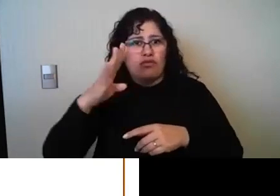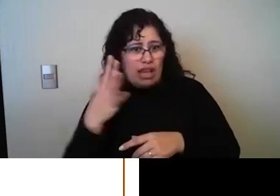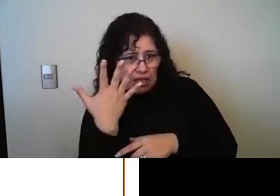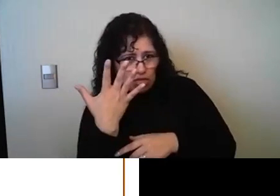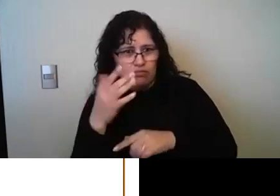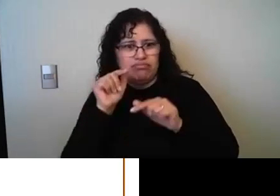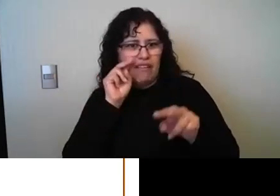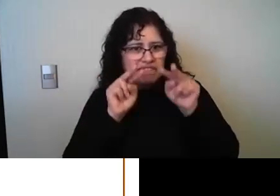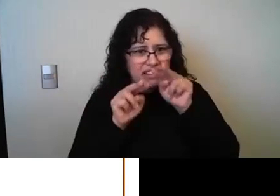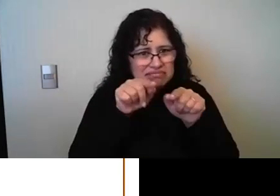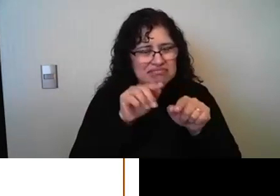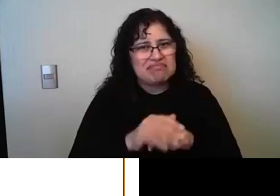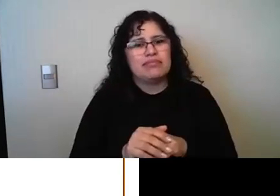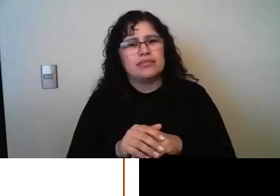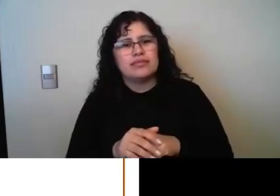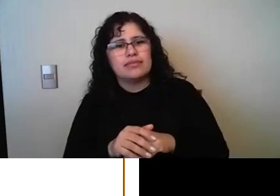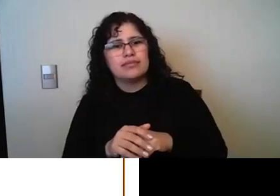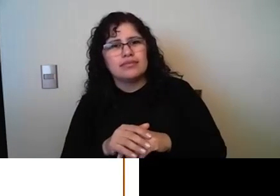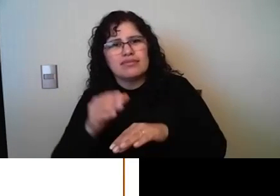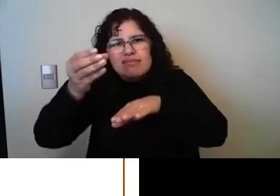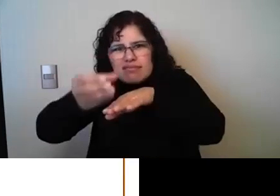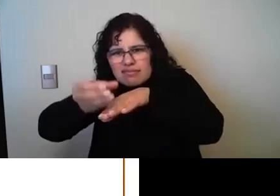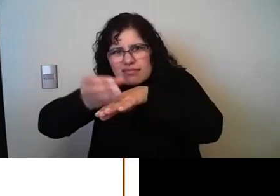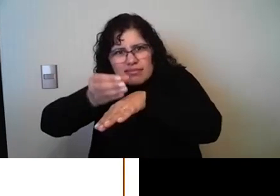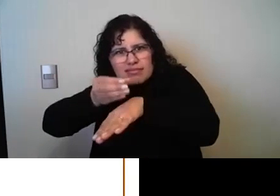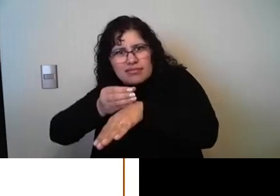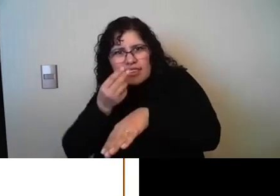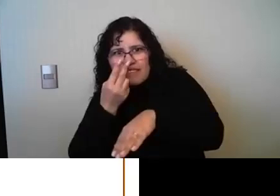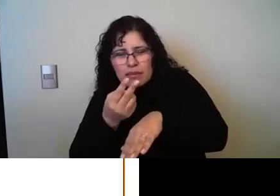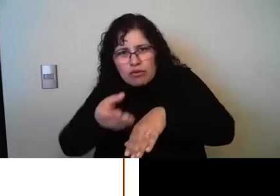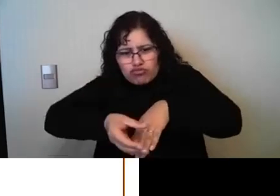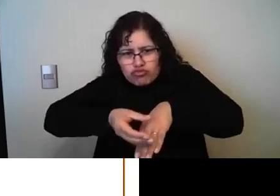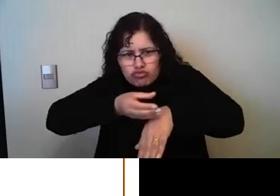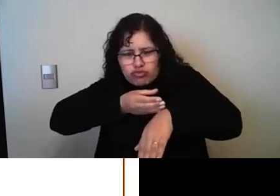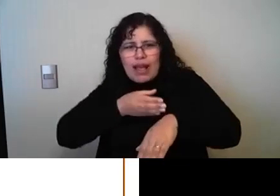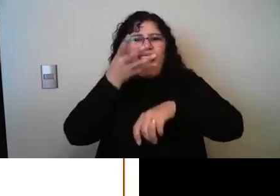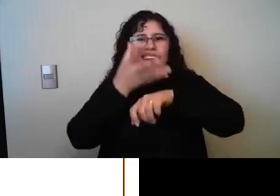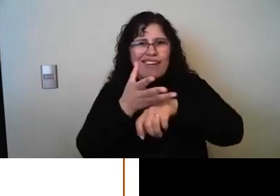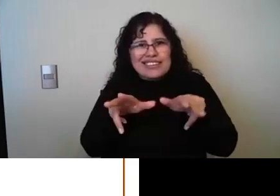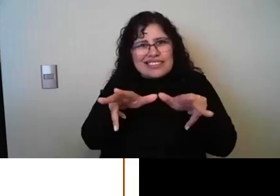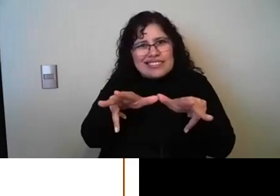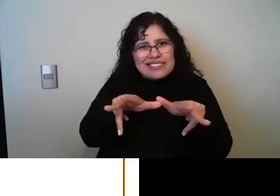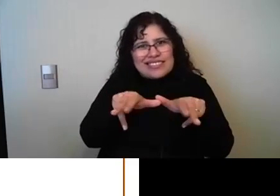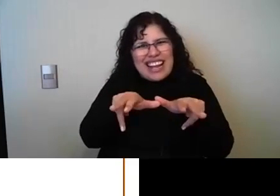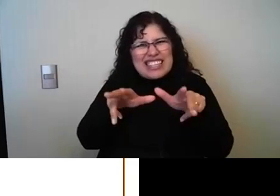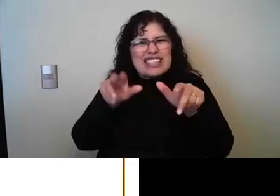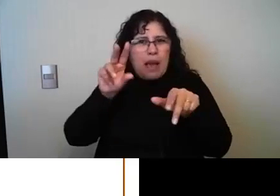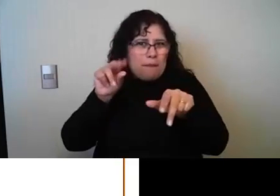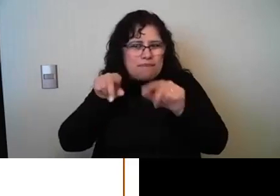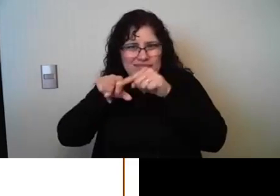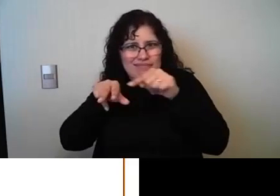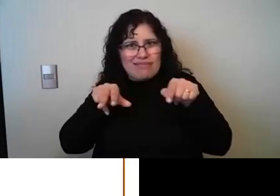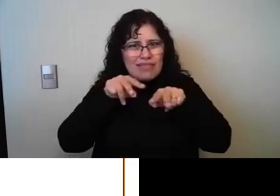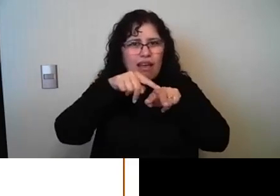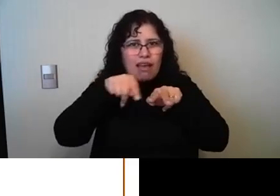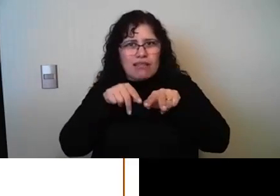pueden ver en algunos libros, la laminación, ¿cierto?, de la sustancia gris. Y en estas láminas se